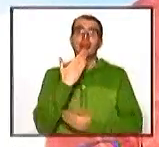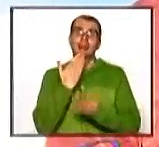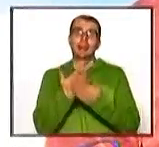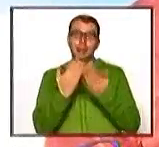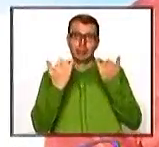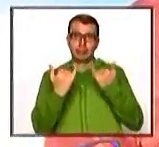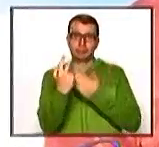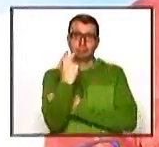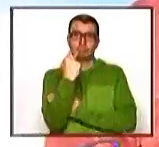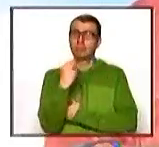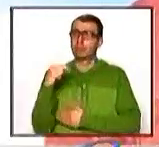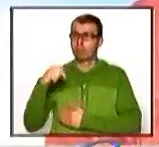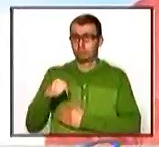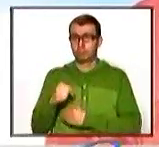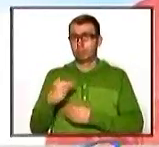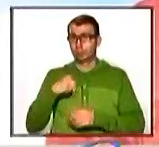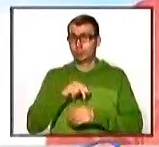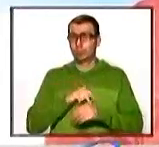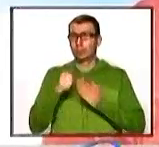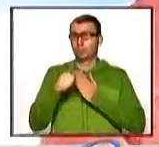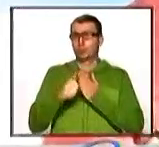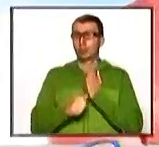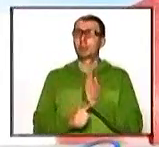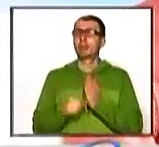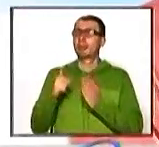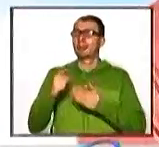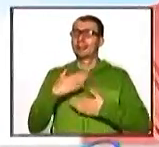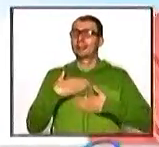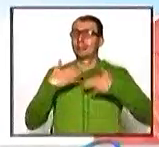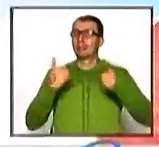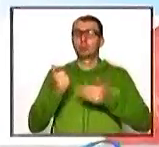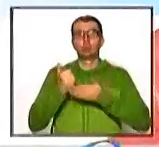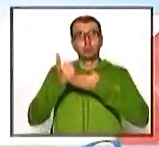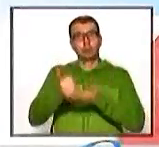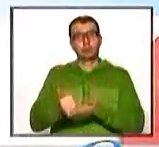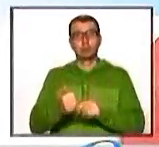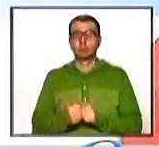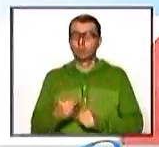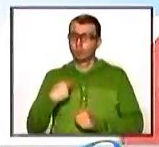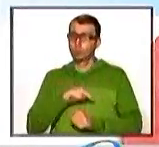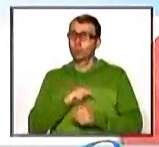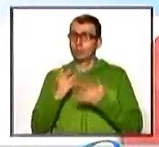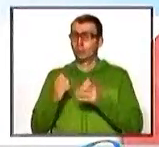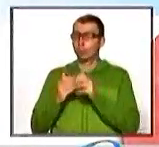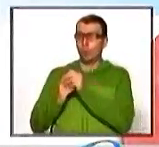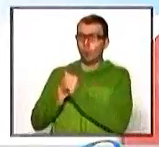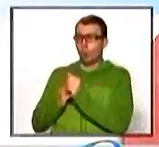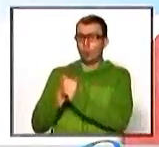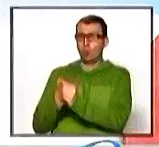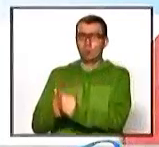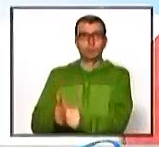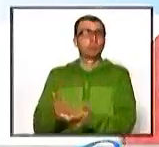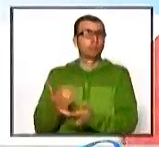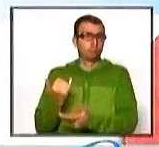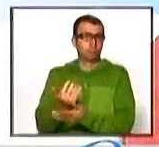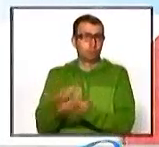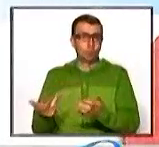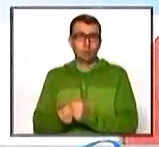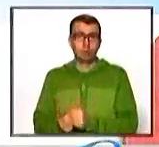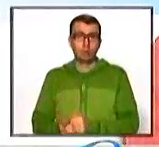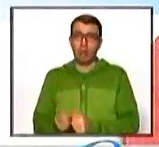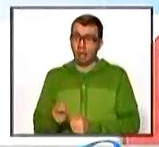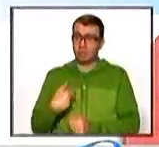salud. Nosotros queremos con este espacio hacer una orientación, mas no pretendemos reemplazar una consulta